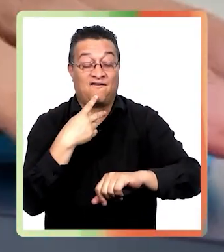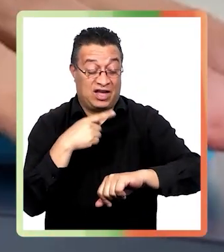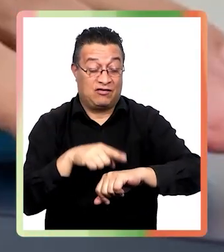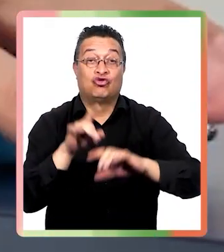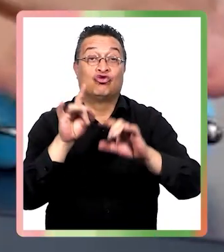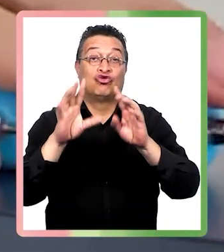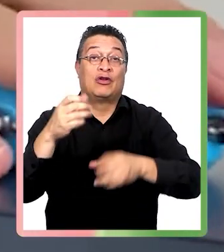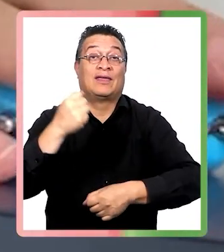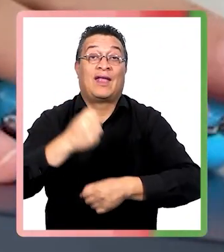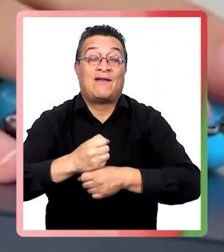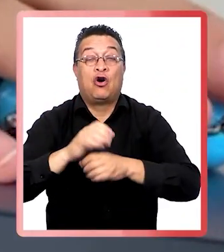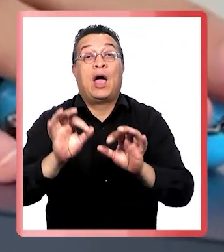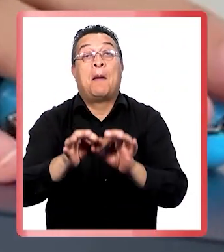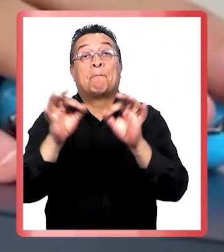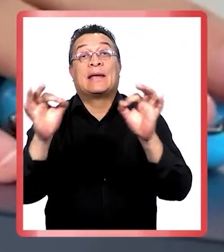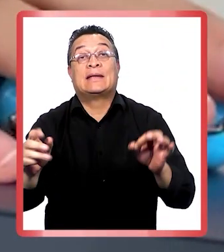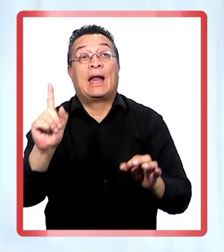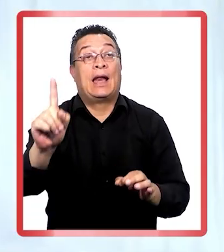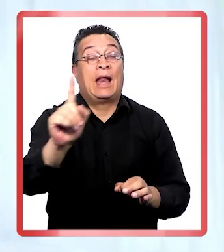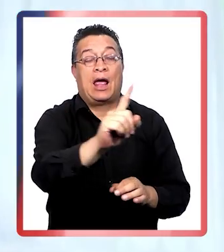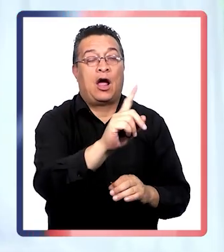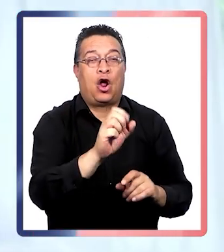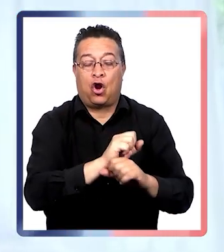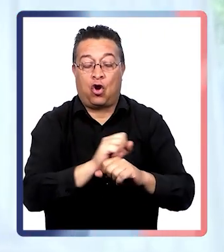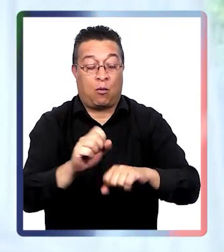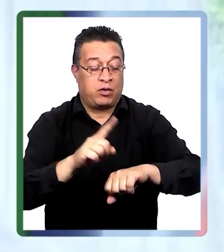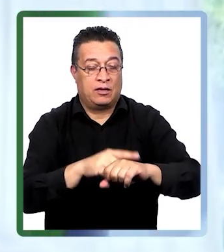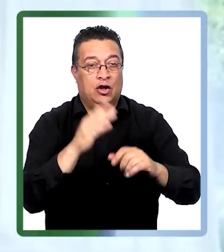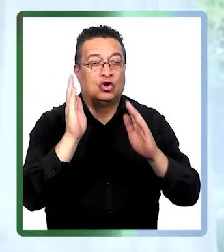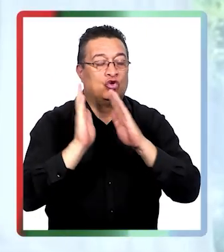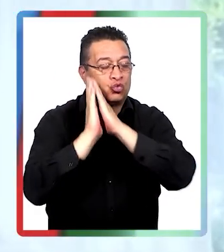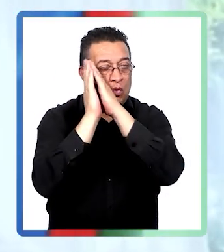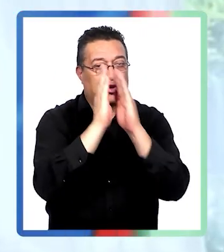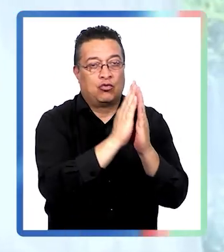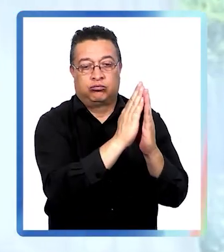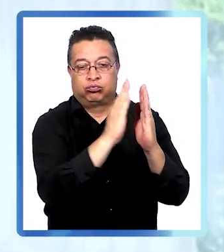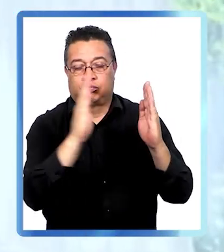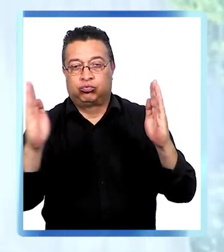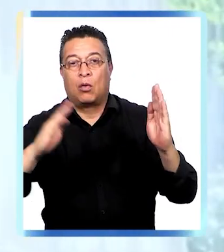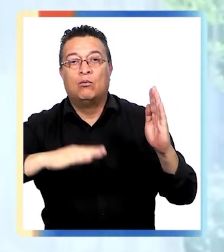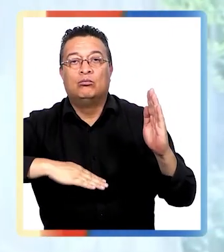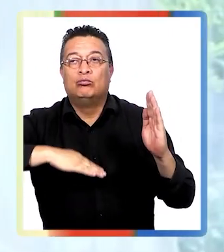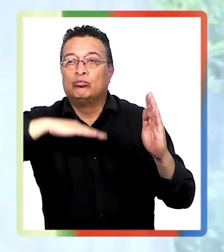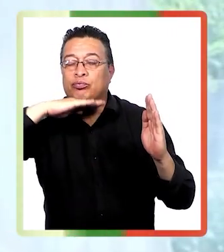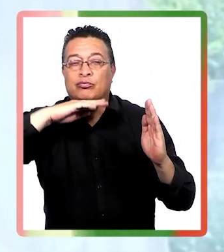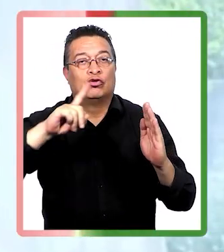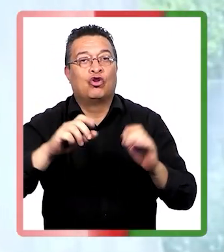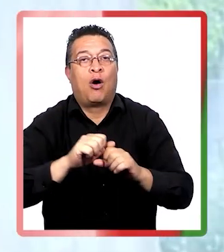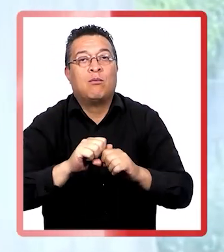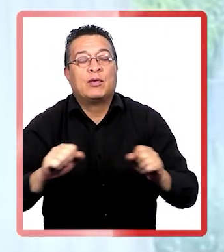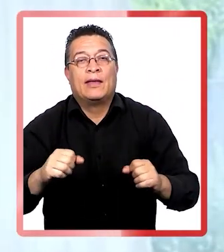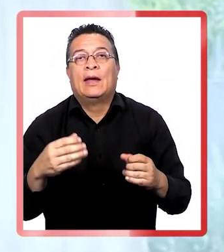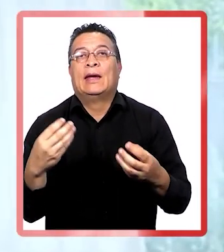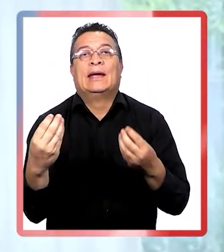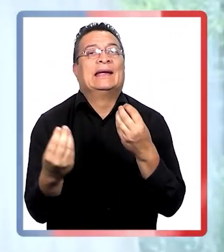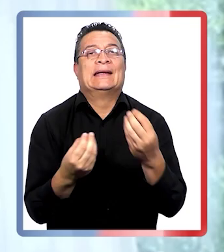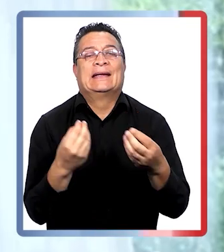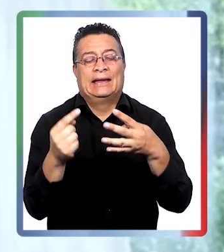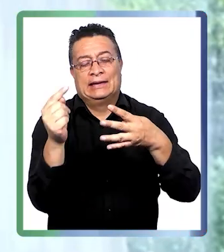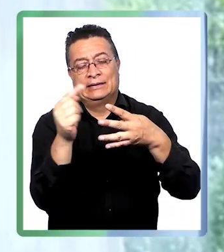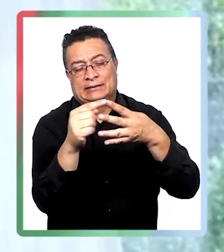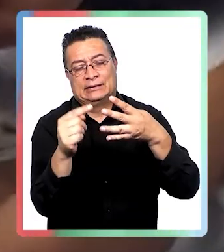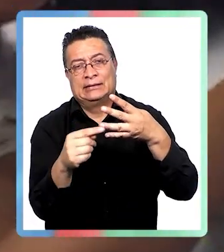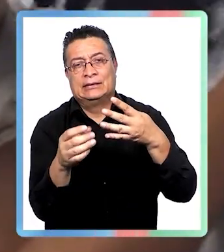poco contrarreloj y que lamentablemente no pueden completar esas horas de sueño porque no se les da básicamente,